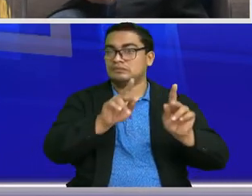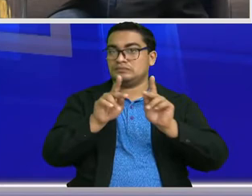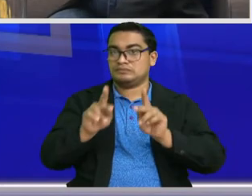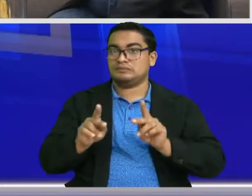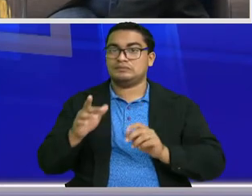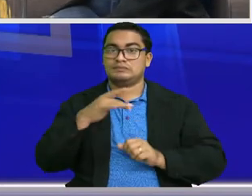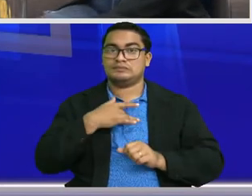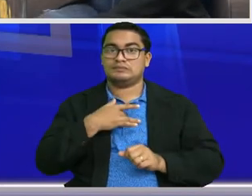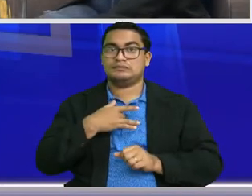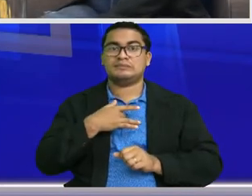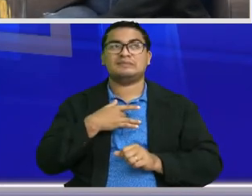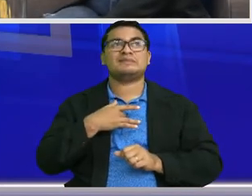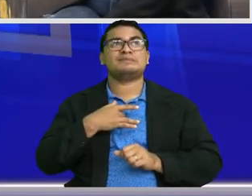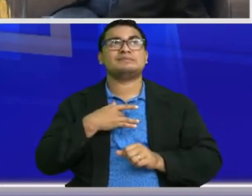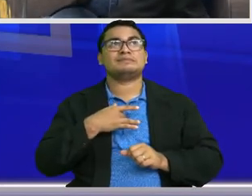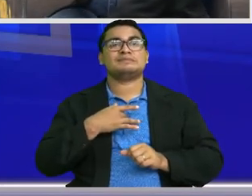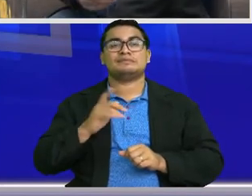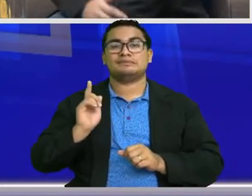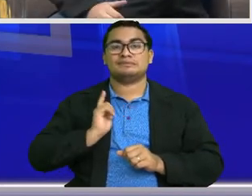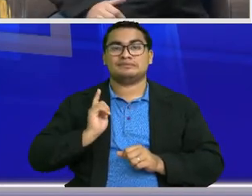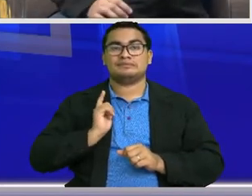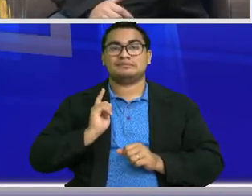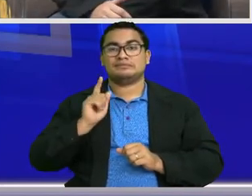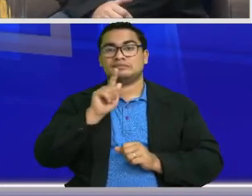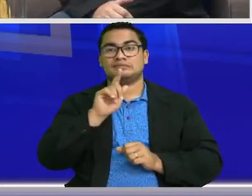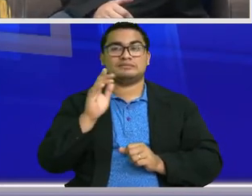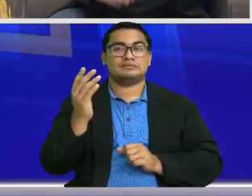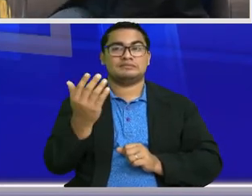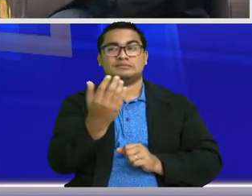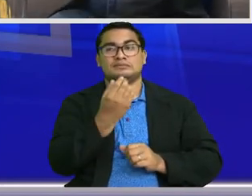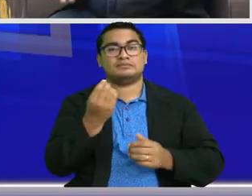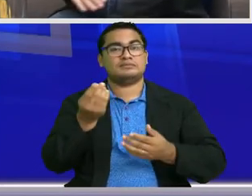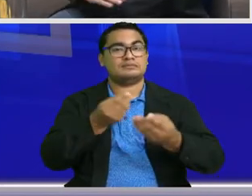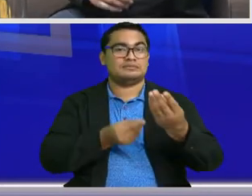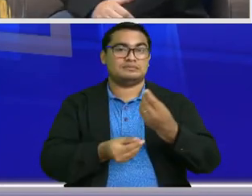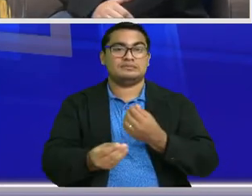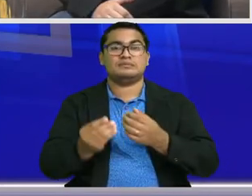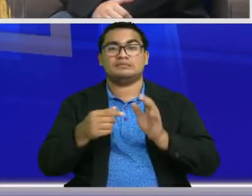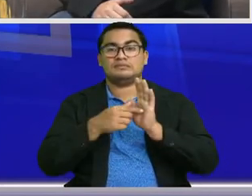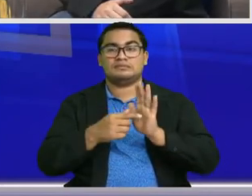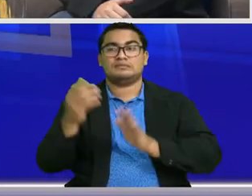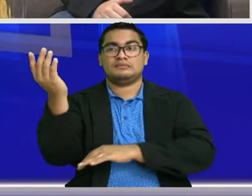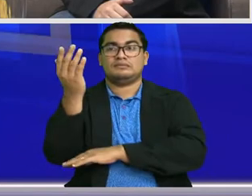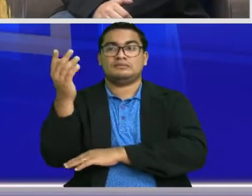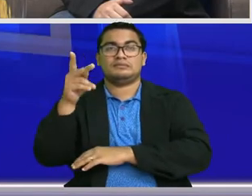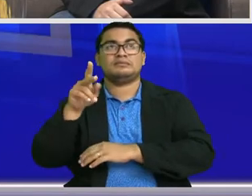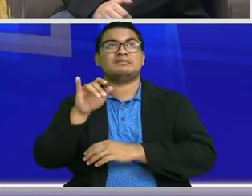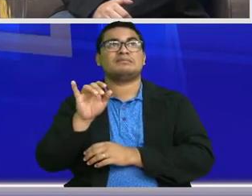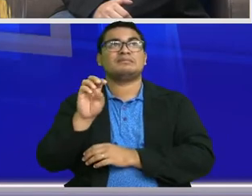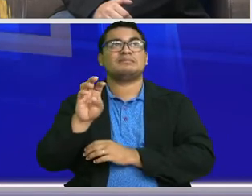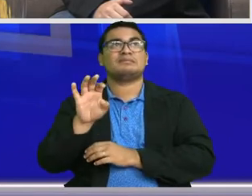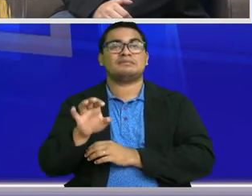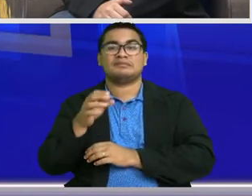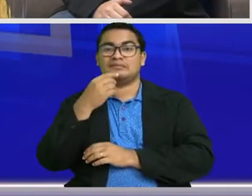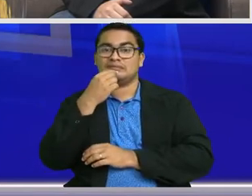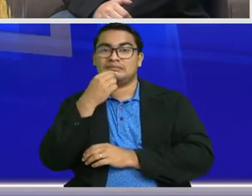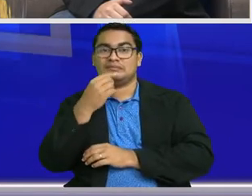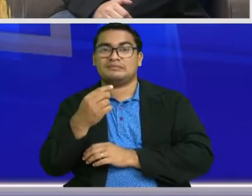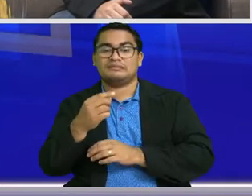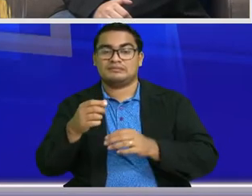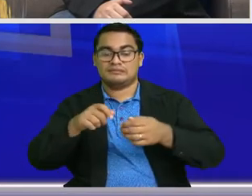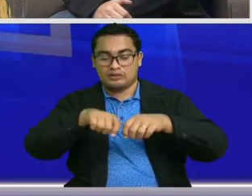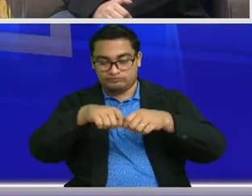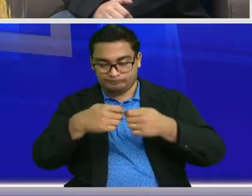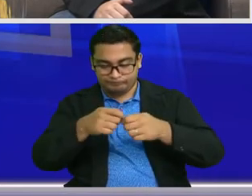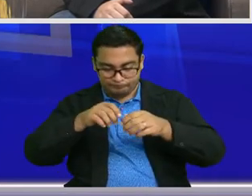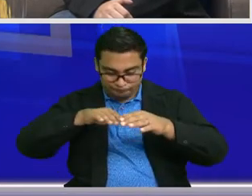ahorita. Entonces, vamos a tener todos los sectores económicos dentro de la Expo Pyme. Tenemos artesanía, vamos a tener cuero, vamos a tener también